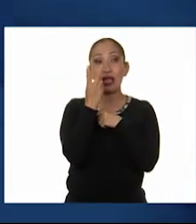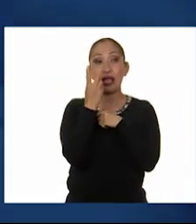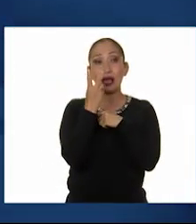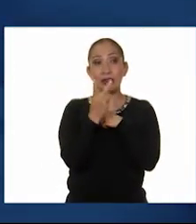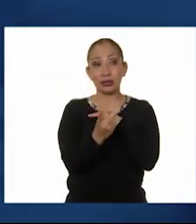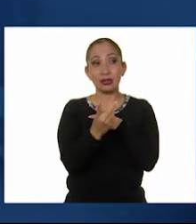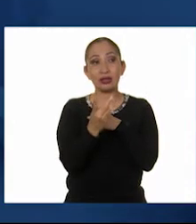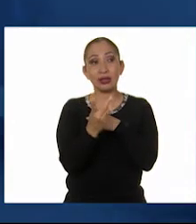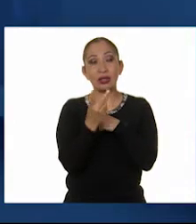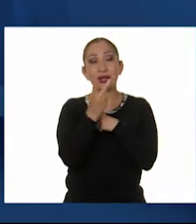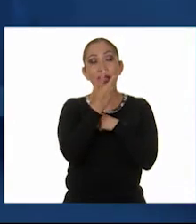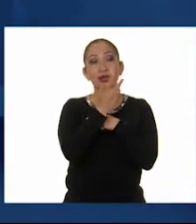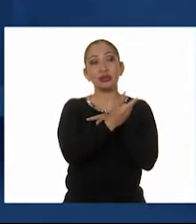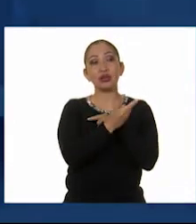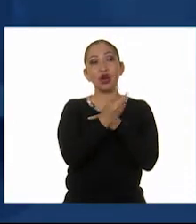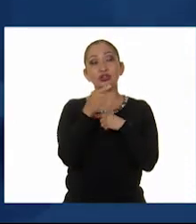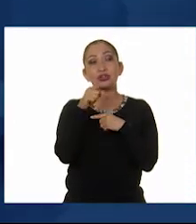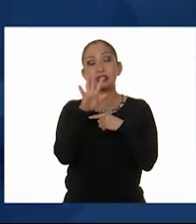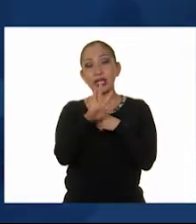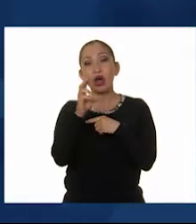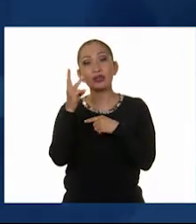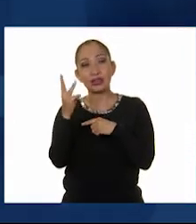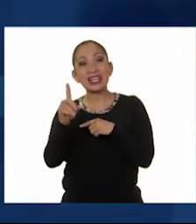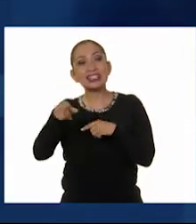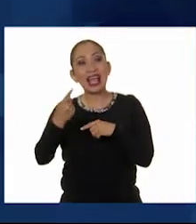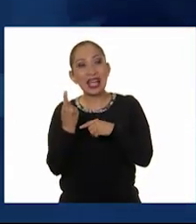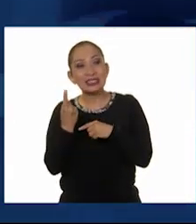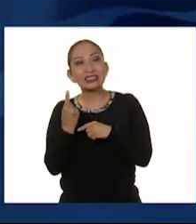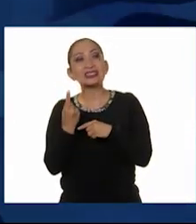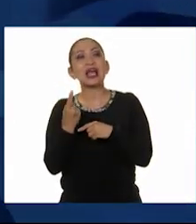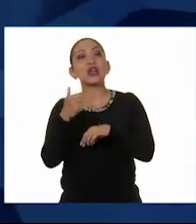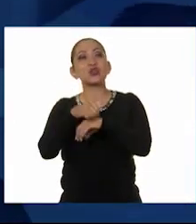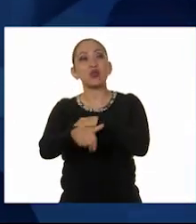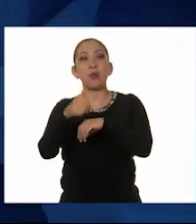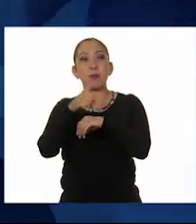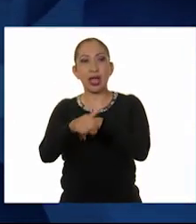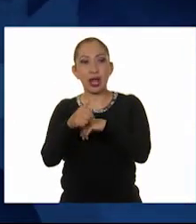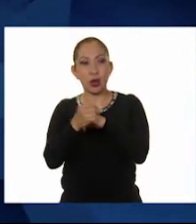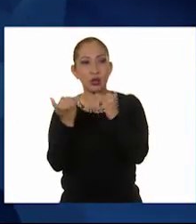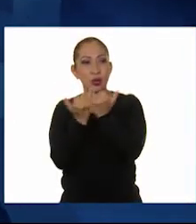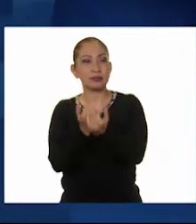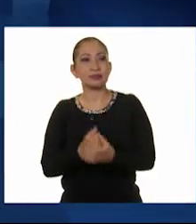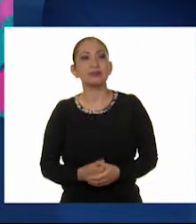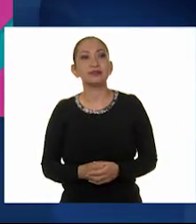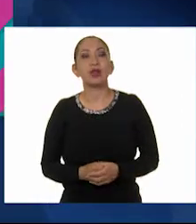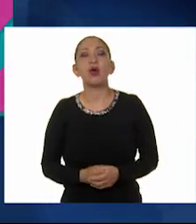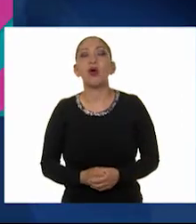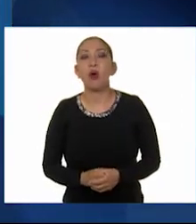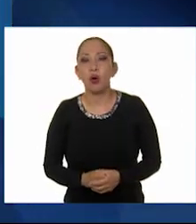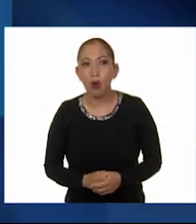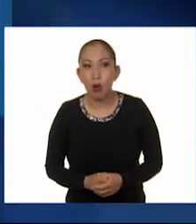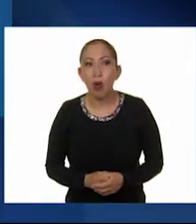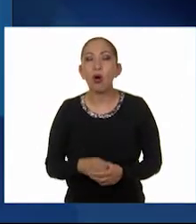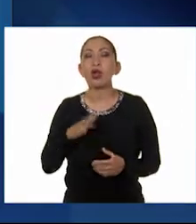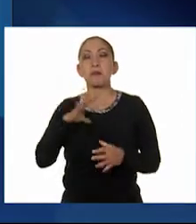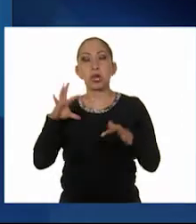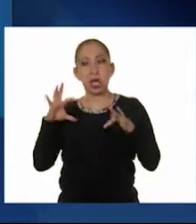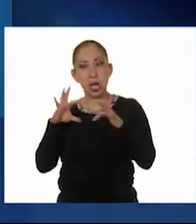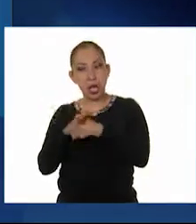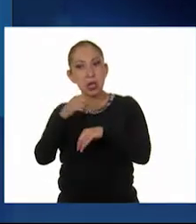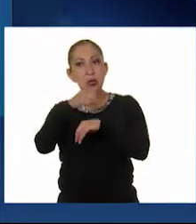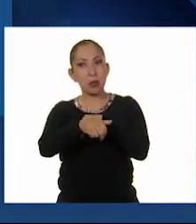de 5 y 3 y es un tipo de número igual. Ya veo cómo se relacionan